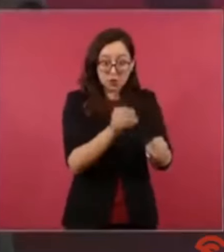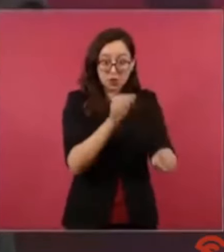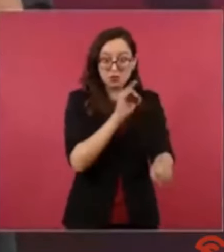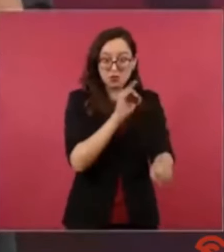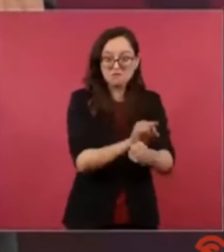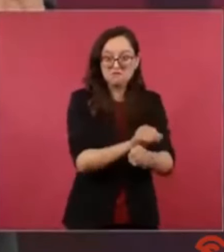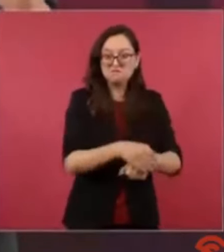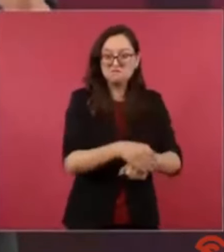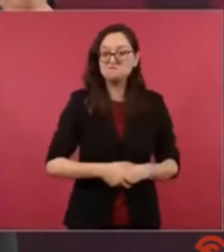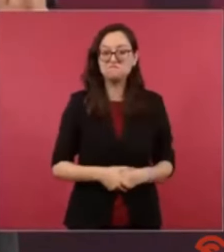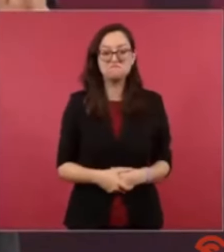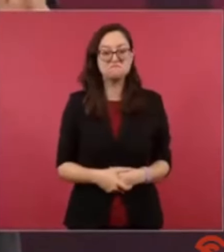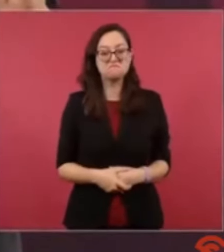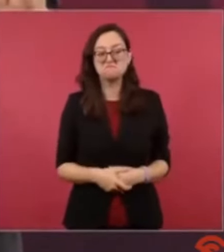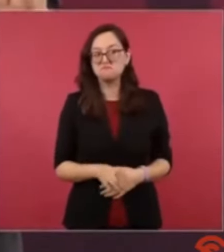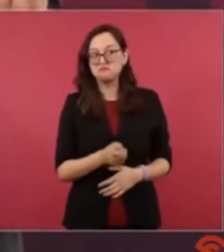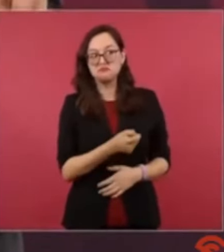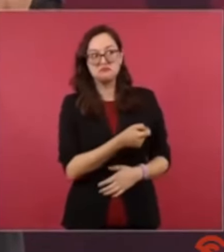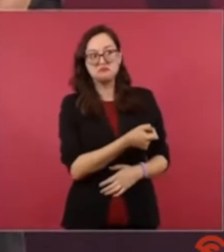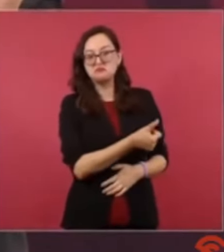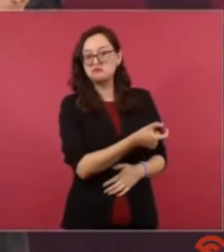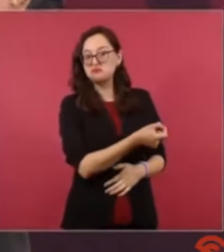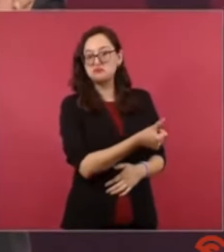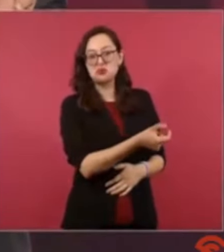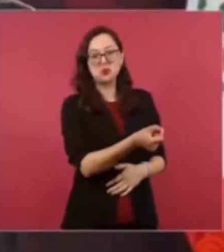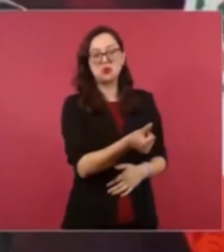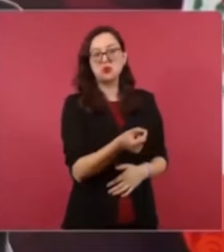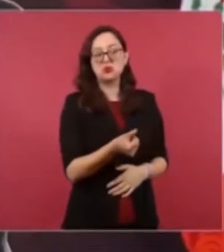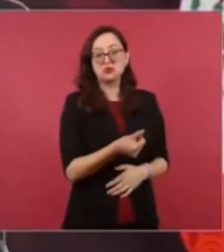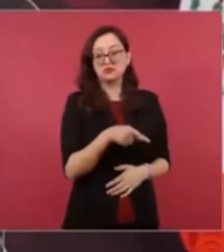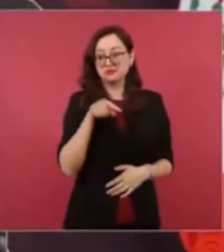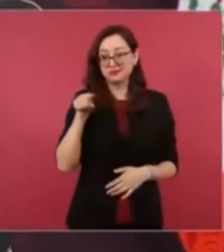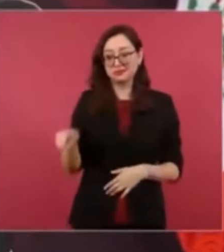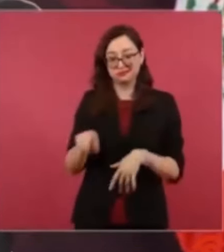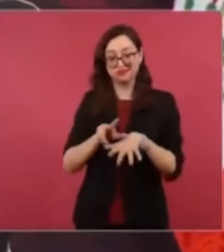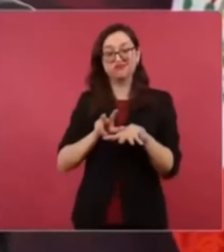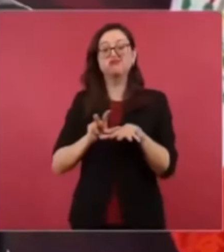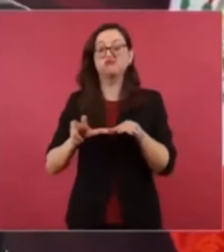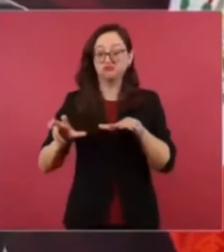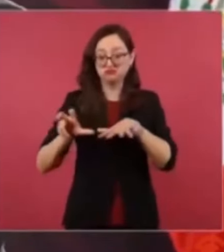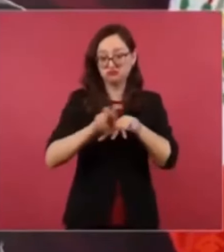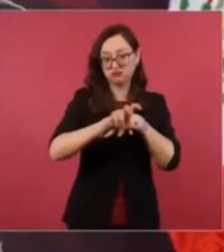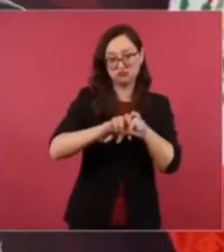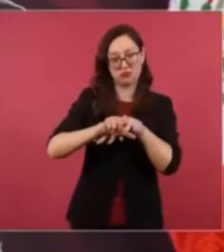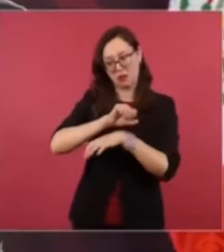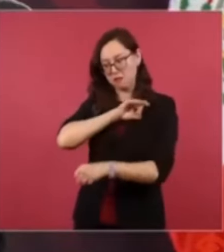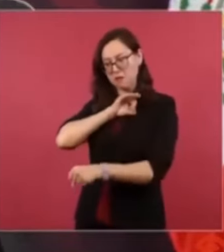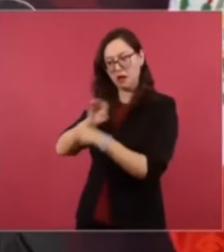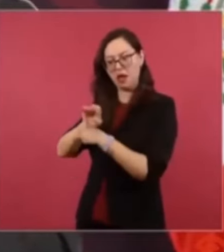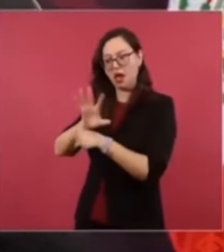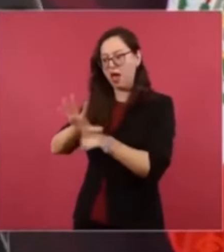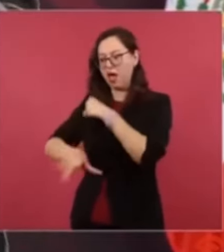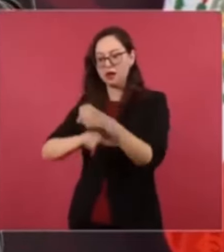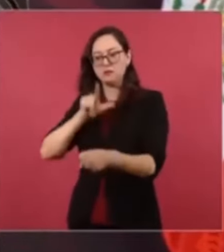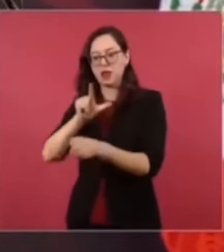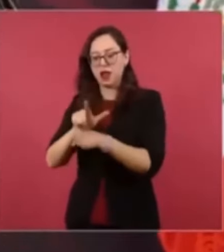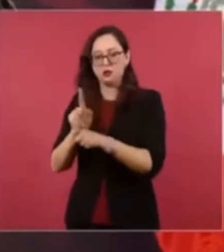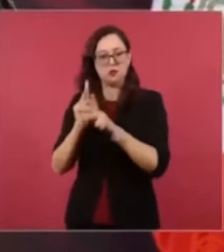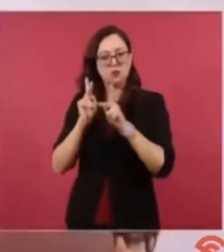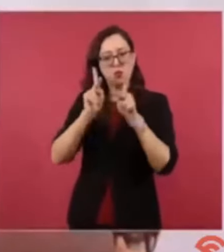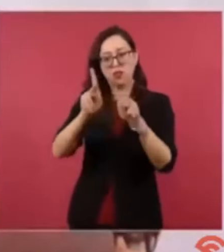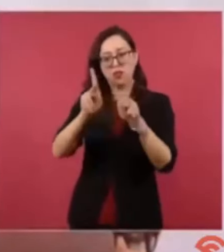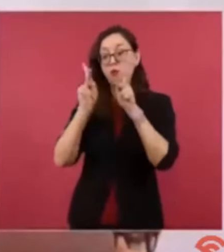el número de pasos de fauna que se construyeron en los